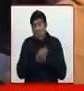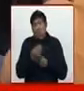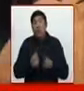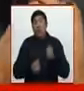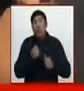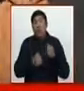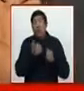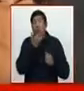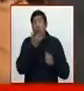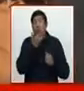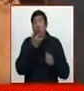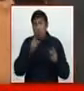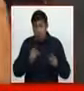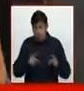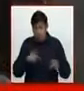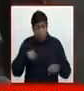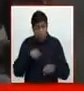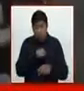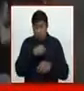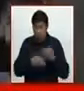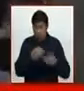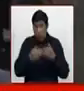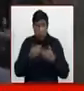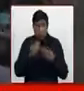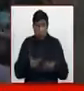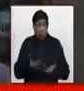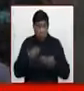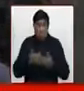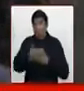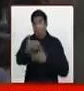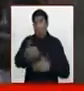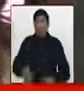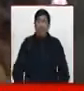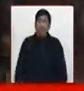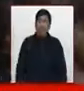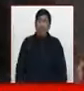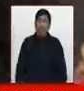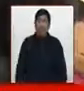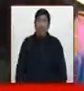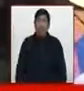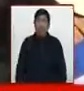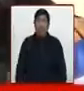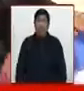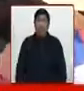cuál es el trámite que los ciudadanos debemos de seguir de aquí en adelante.